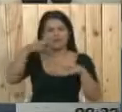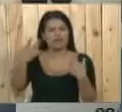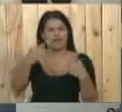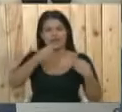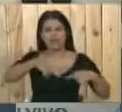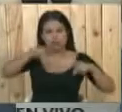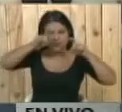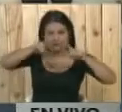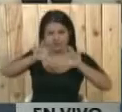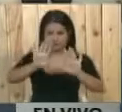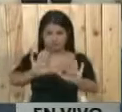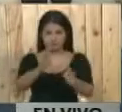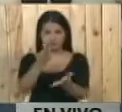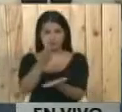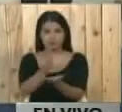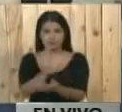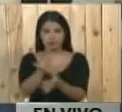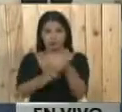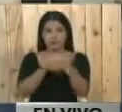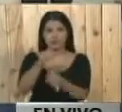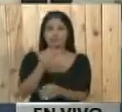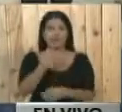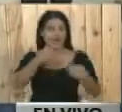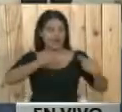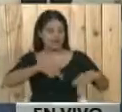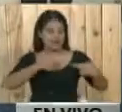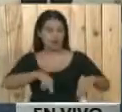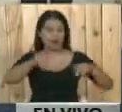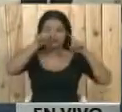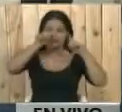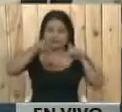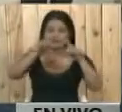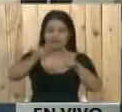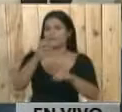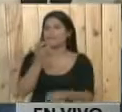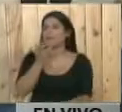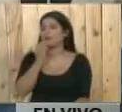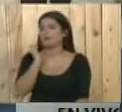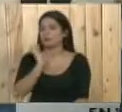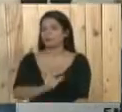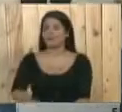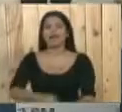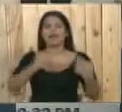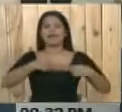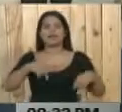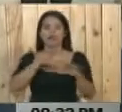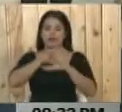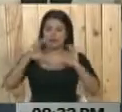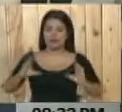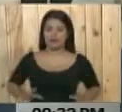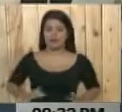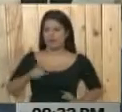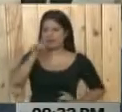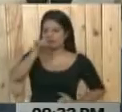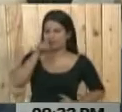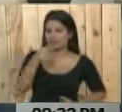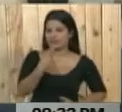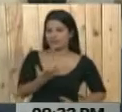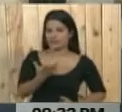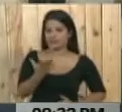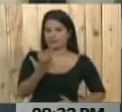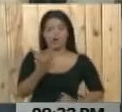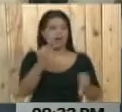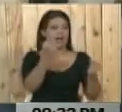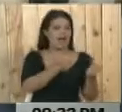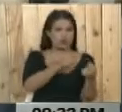Vamos a pararnos ahí un momentico, pues. ¿Qué nos dice la religión cristiana? Tanto la católica como